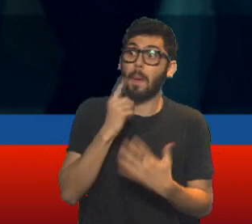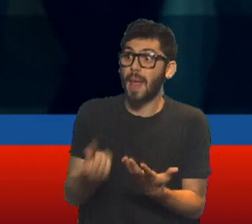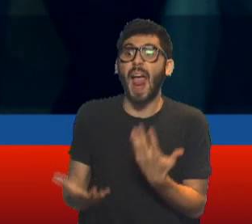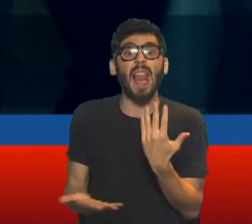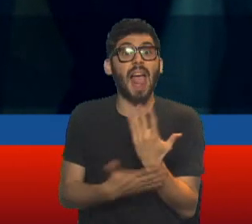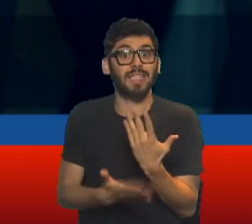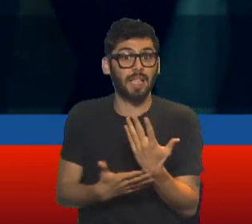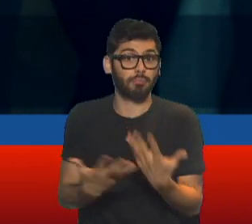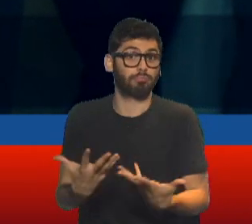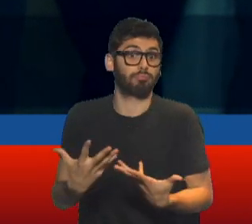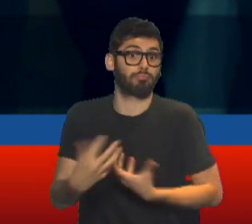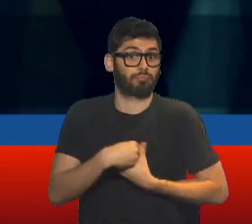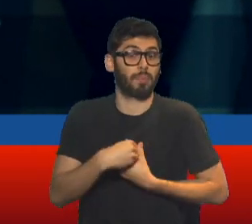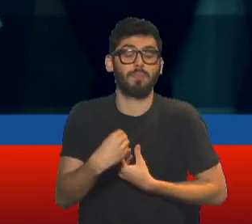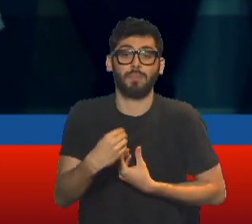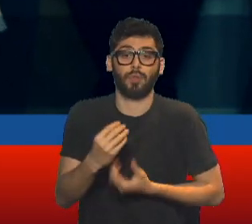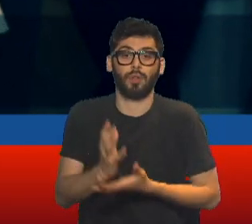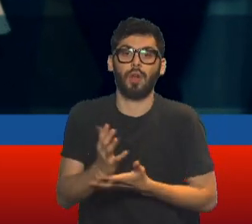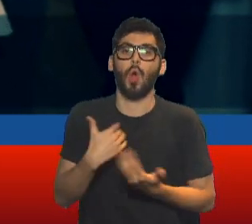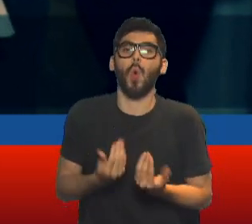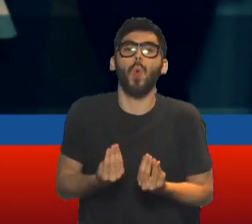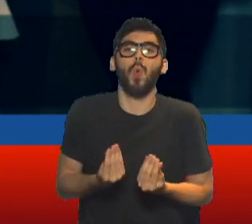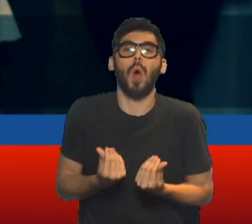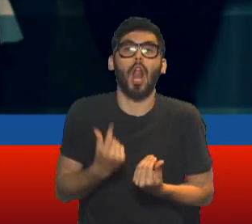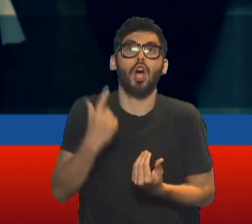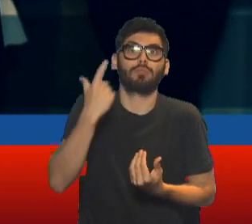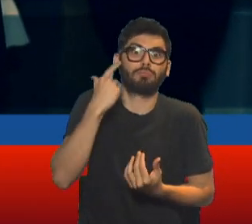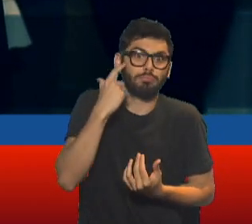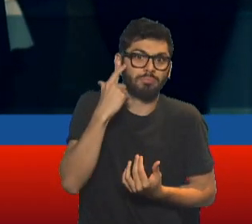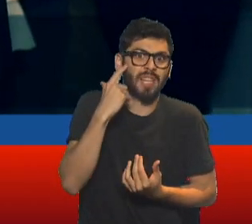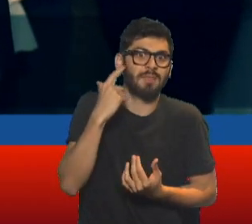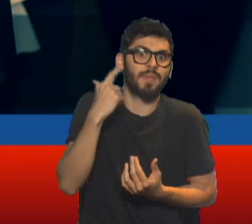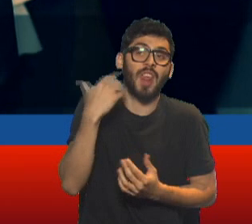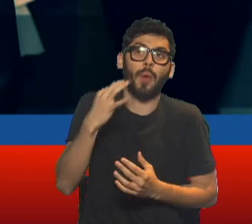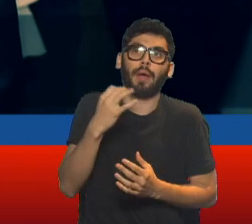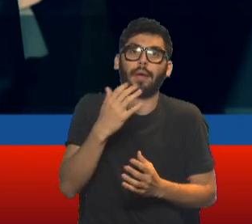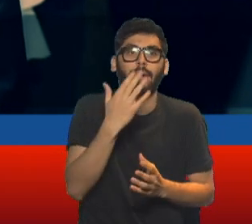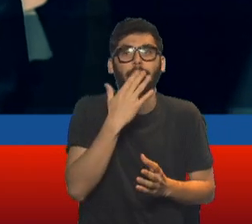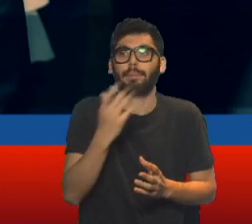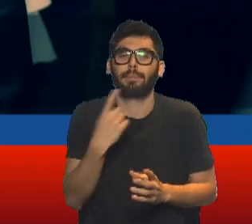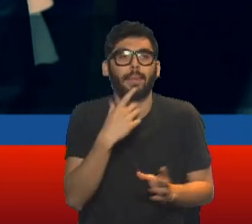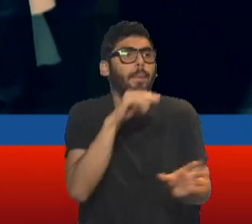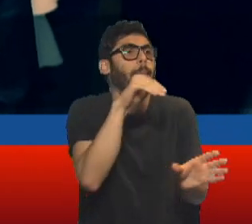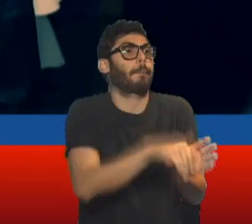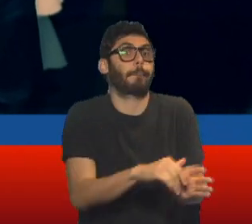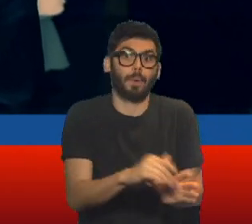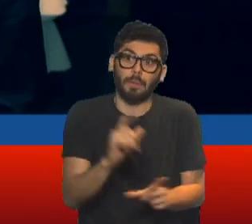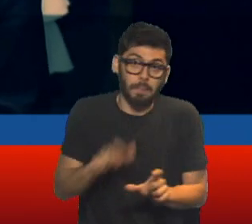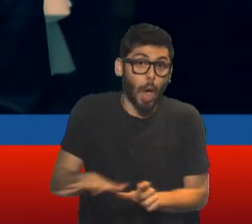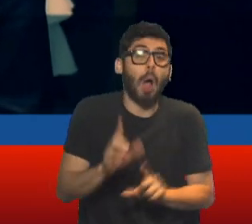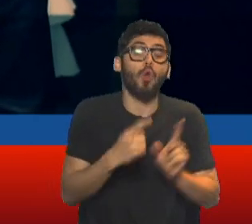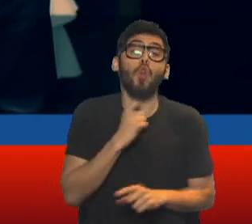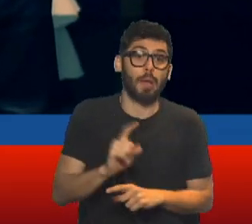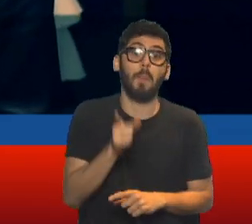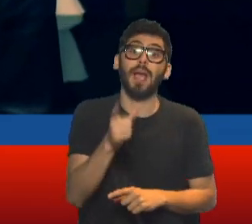no todo el mundo está dispuesto a rifar sus valores, sus principios y votar a cualquier derechista. Entonces me parece que es muy importante, y un